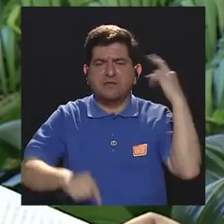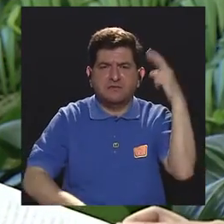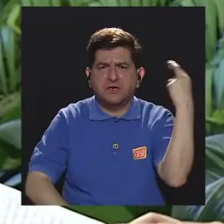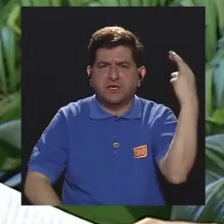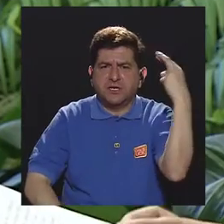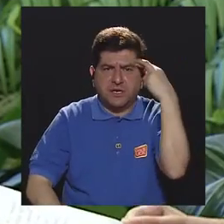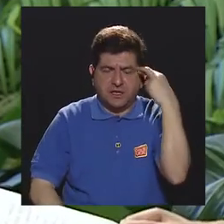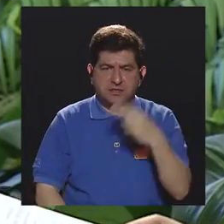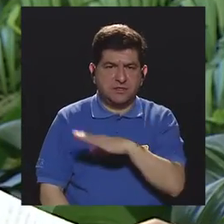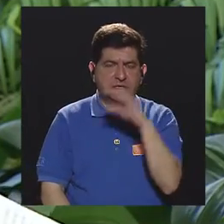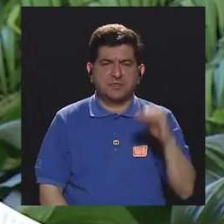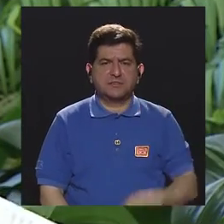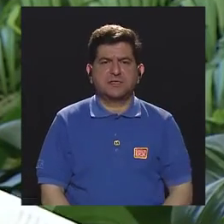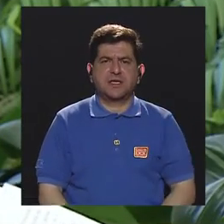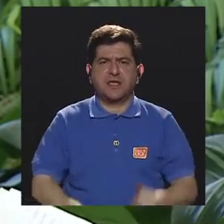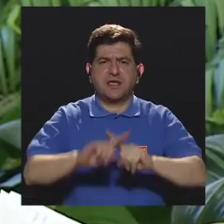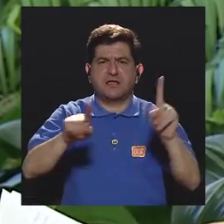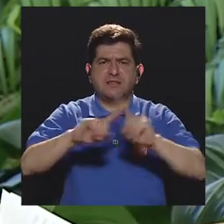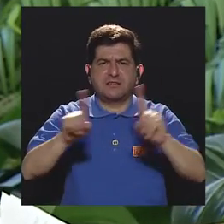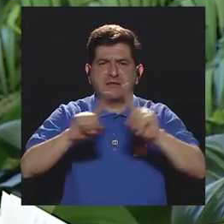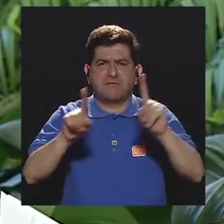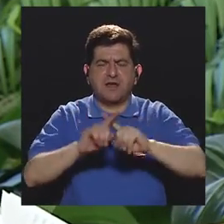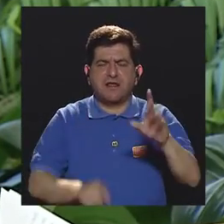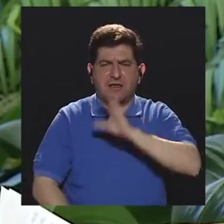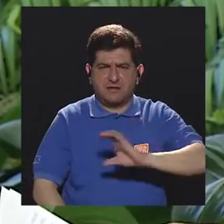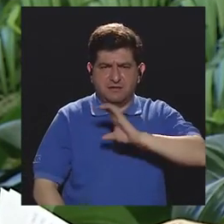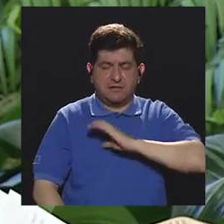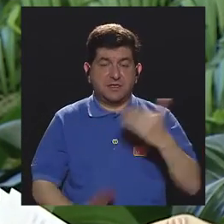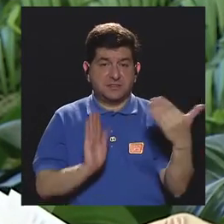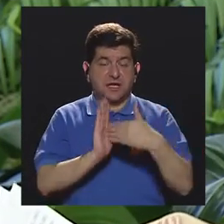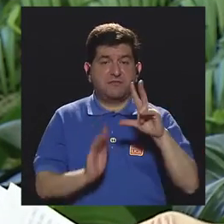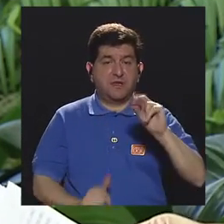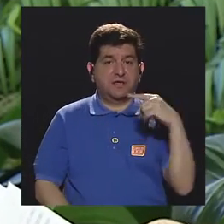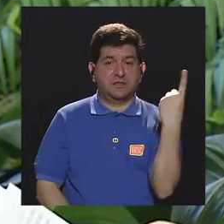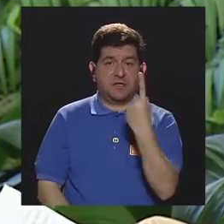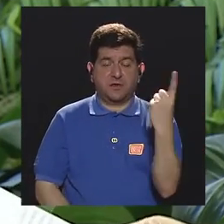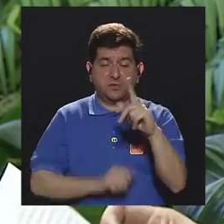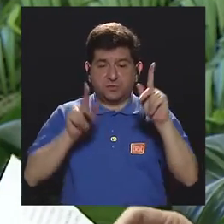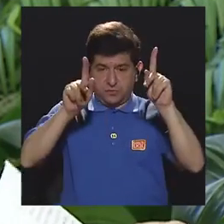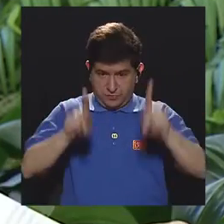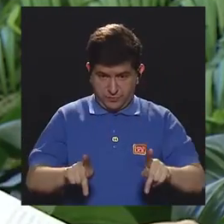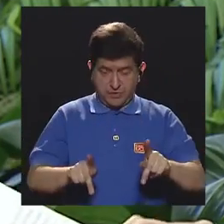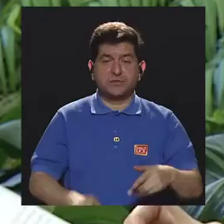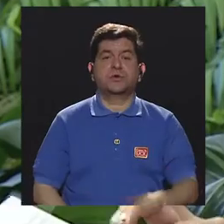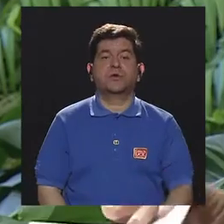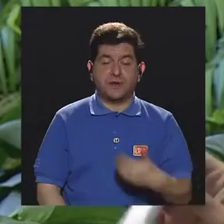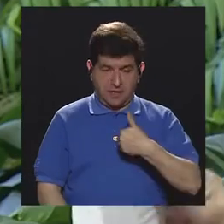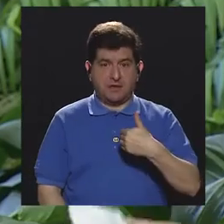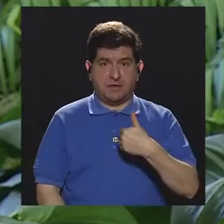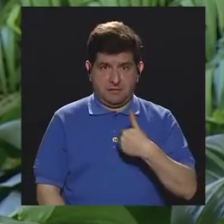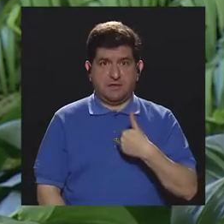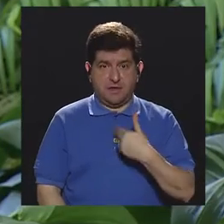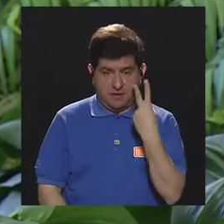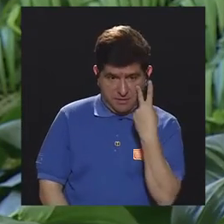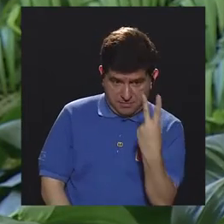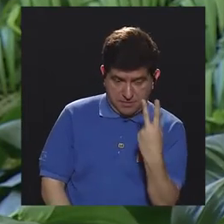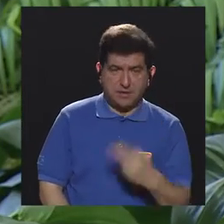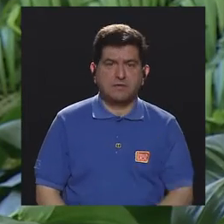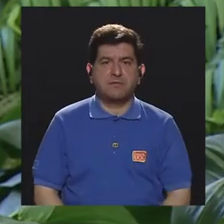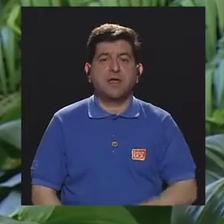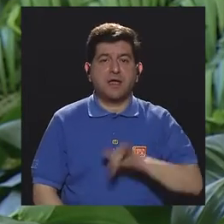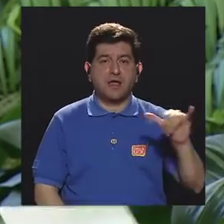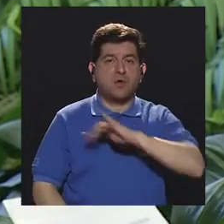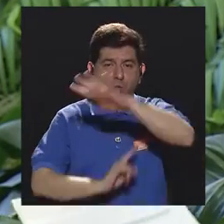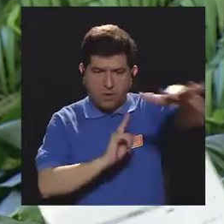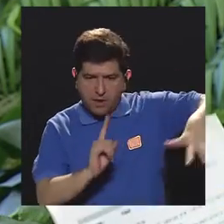multicausal y multidimensional y afecta no solo a la persona que la presenta visiblemente, sino que